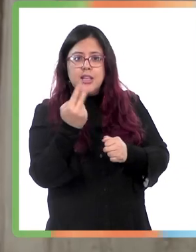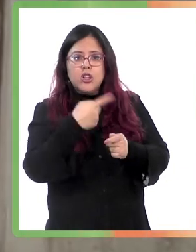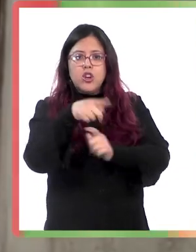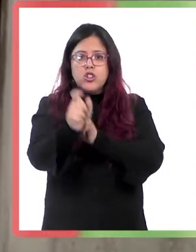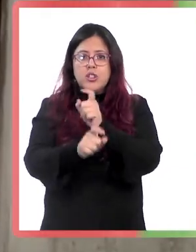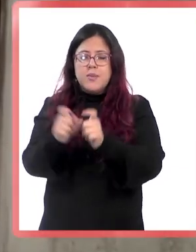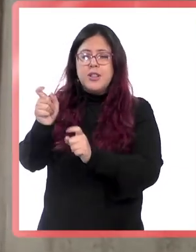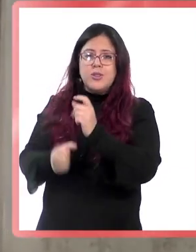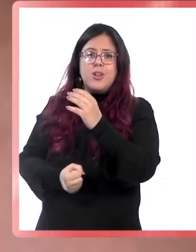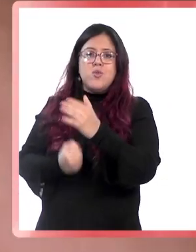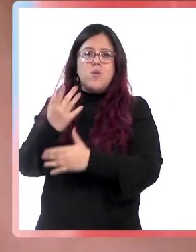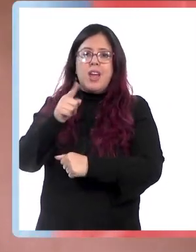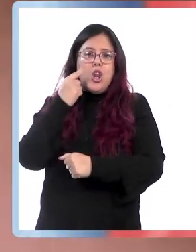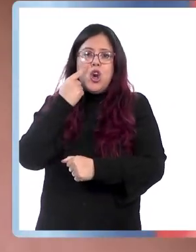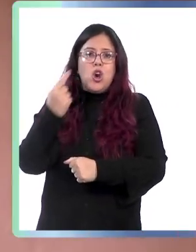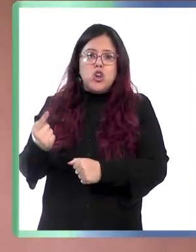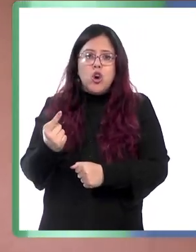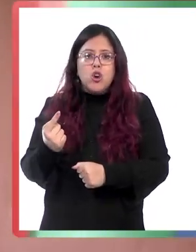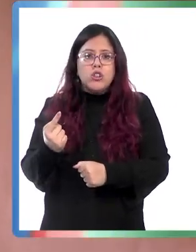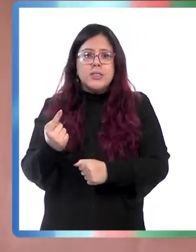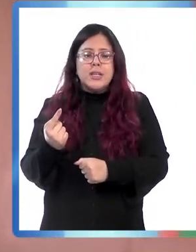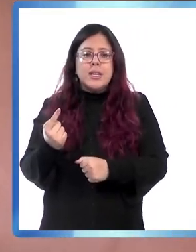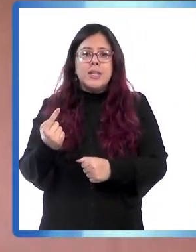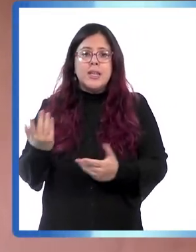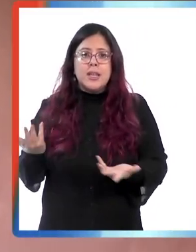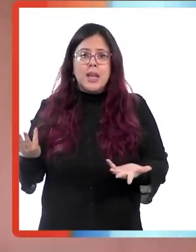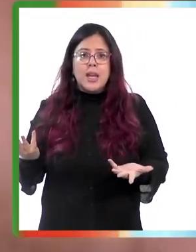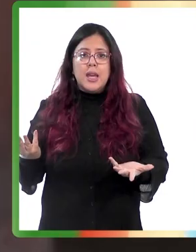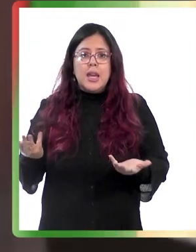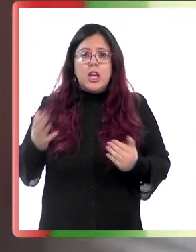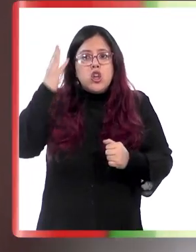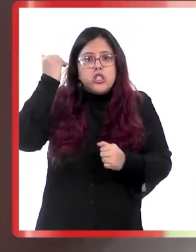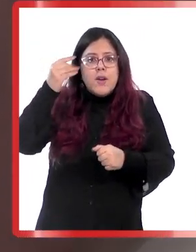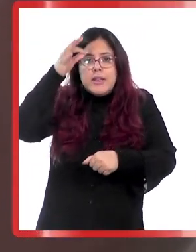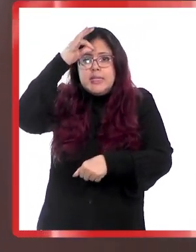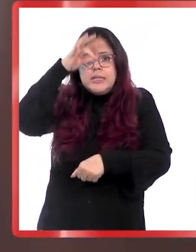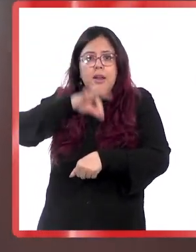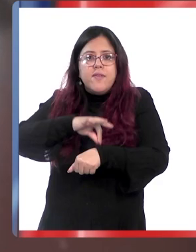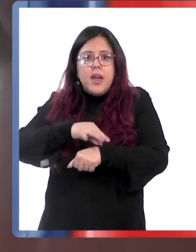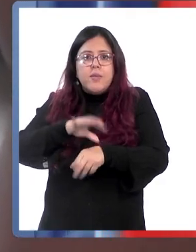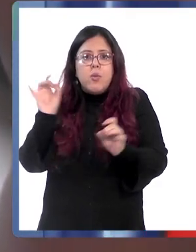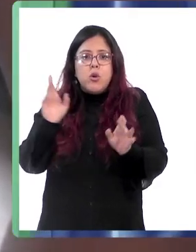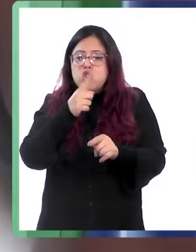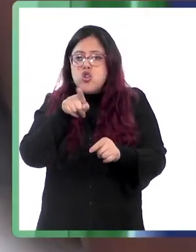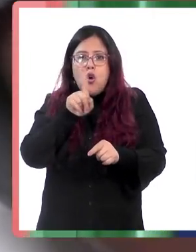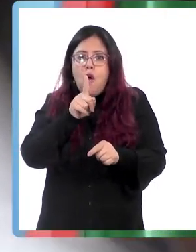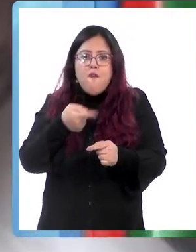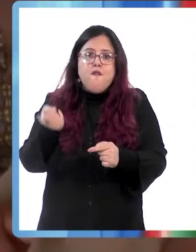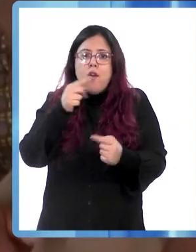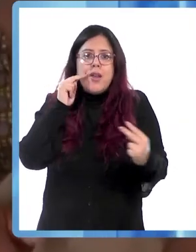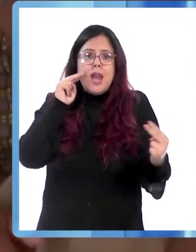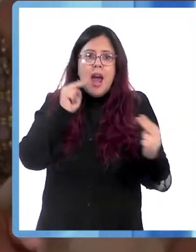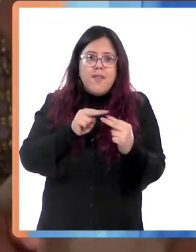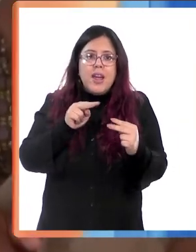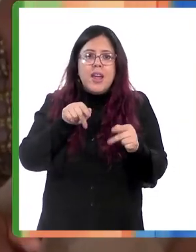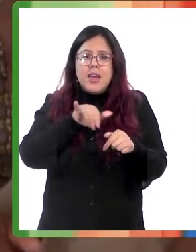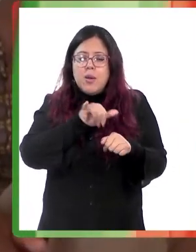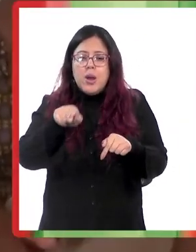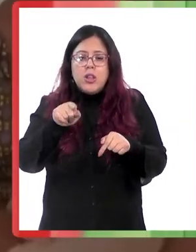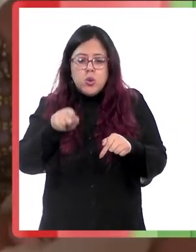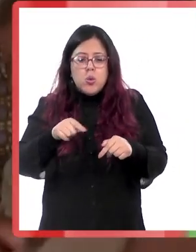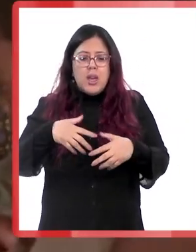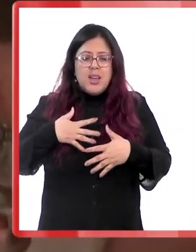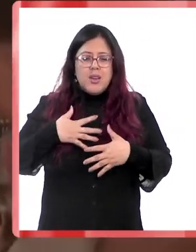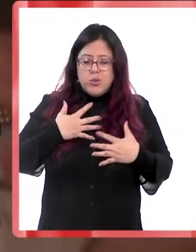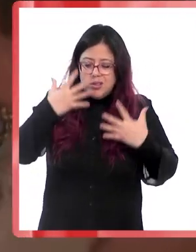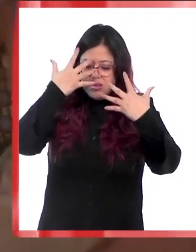íntimos con personas nuevas, no conocidas, y ni te enteras si estaban enfermos o no, a lo mejor no los vuelves ni siquiera a ver, pero después empiezas con lesiones y tú